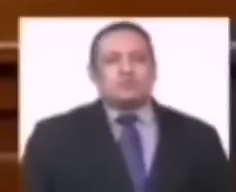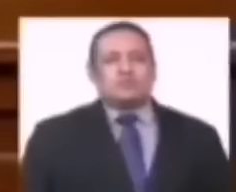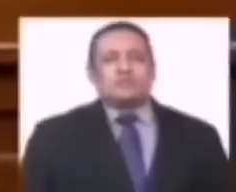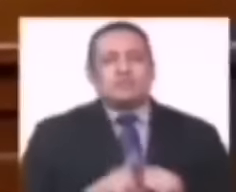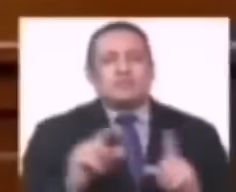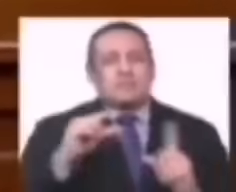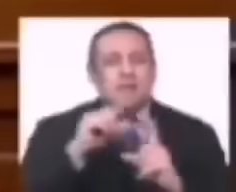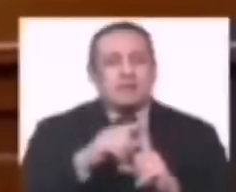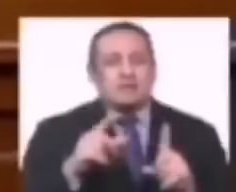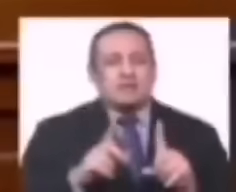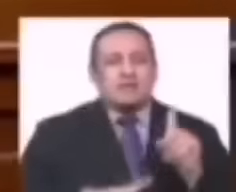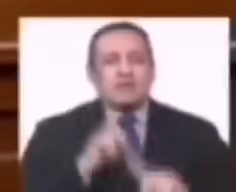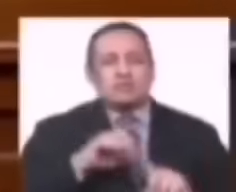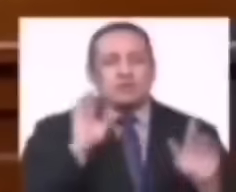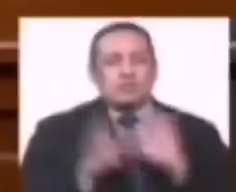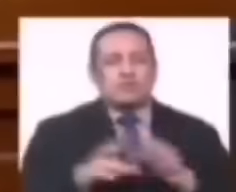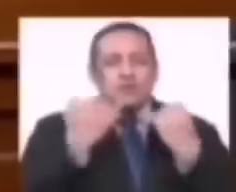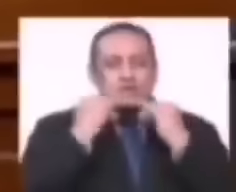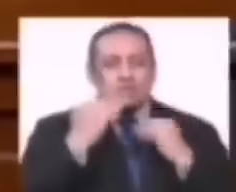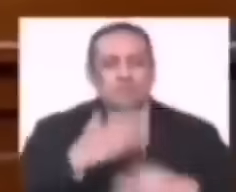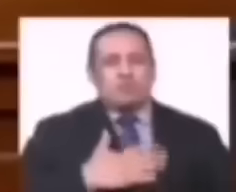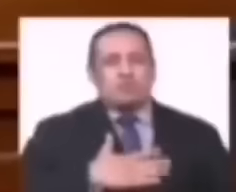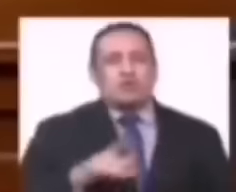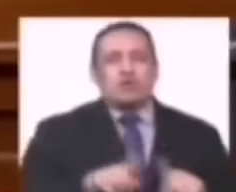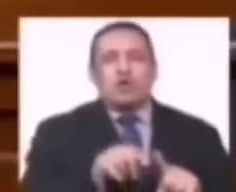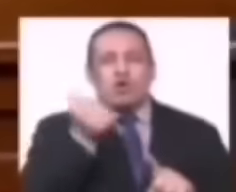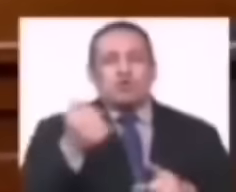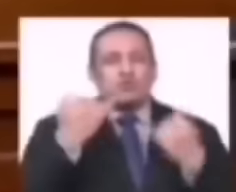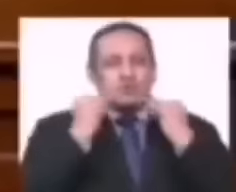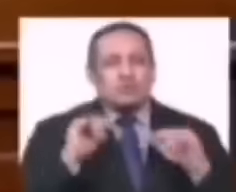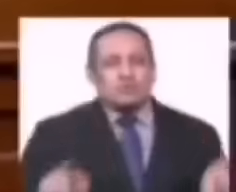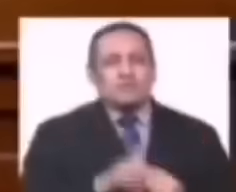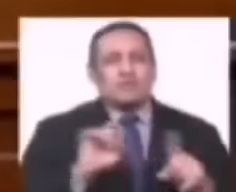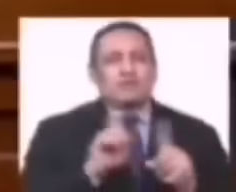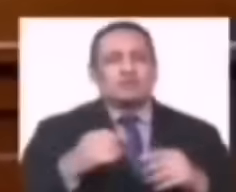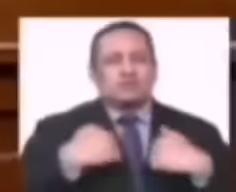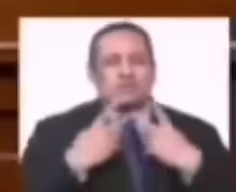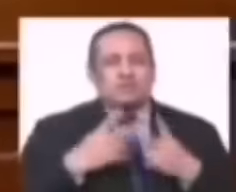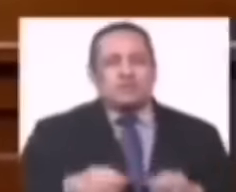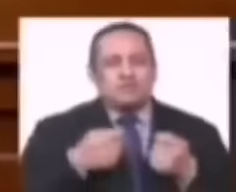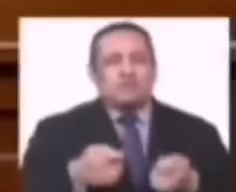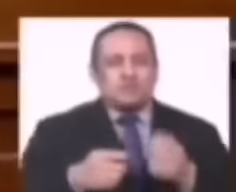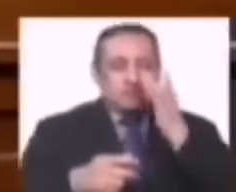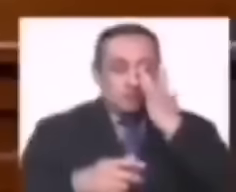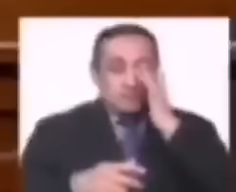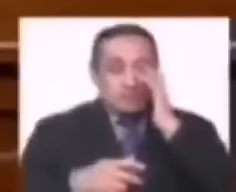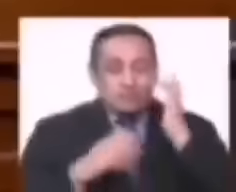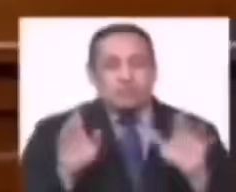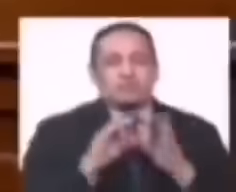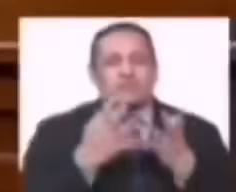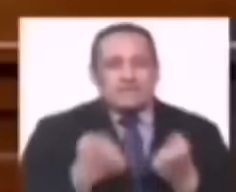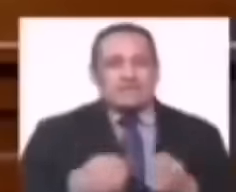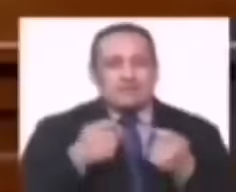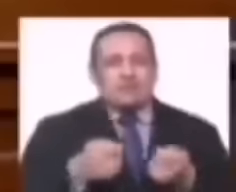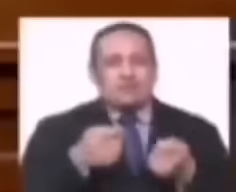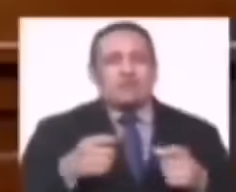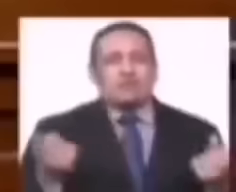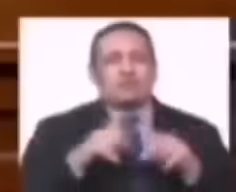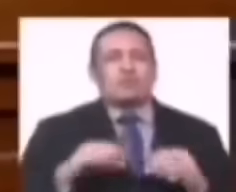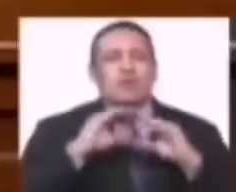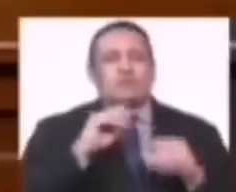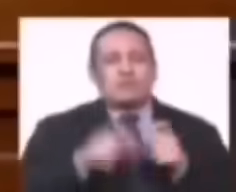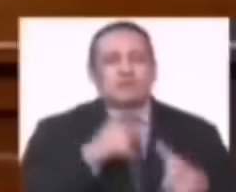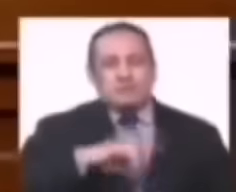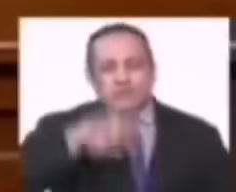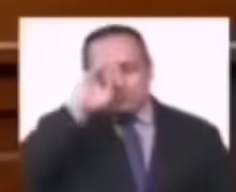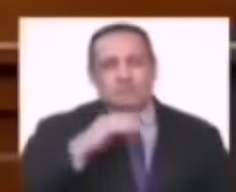palabras en el idioma español, como en otros idiomas, que no se tienen que forzar, pero se intenta hacer. Cuando tú hablas de peruanos, por